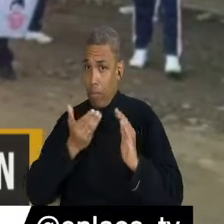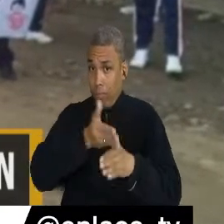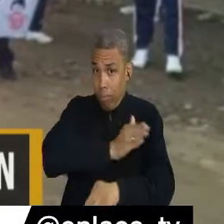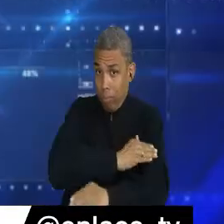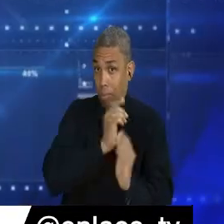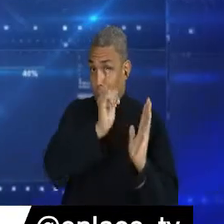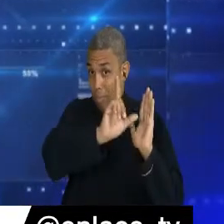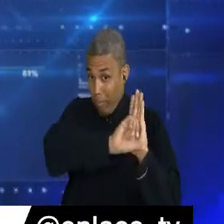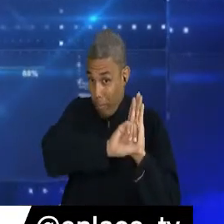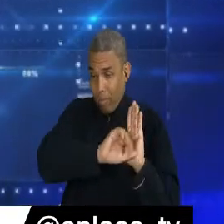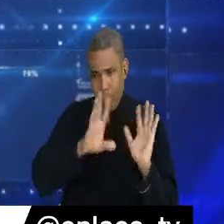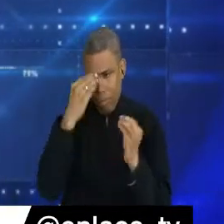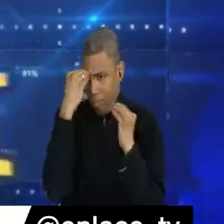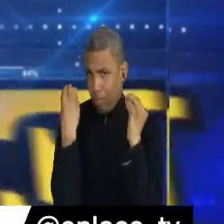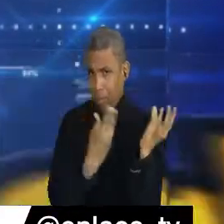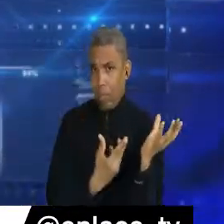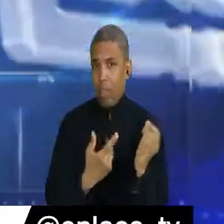ley.